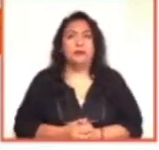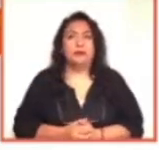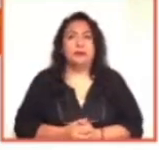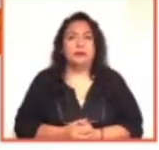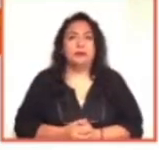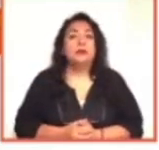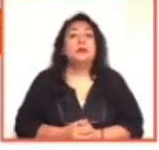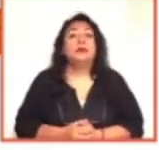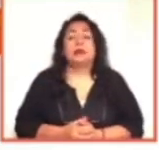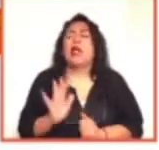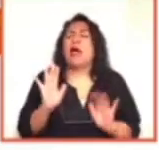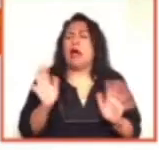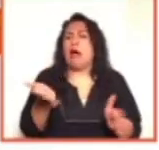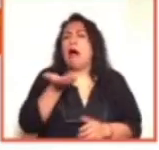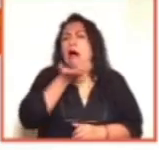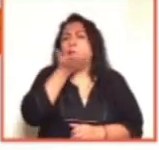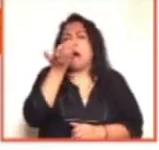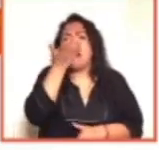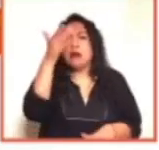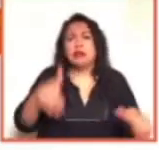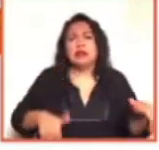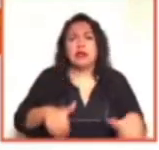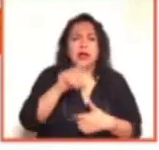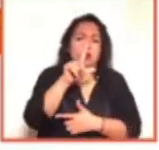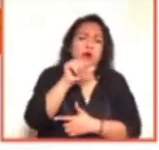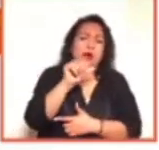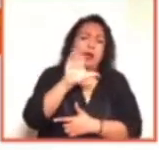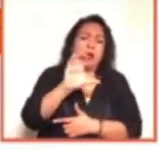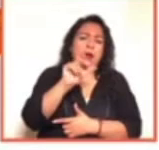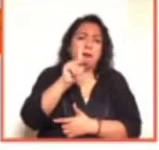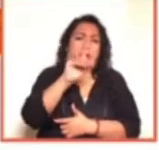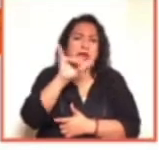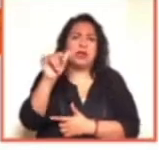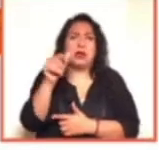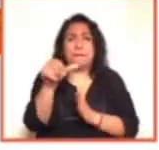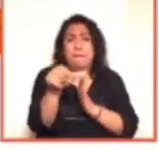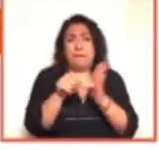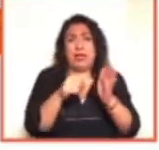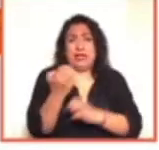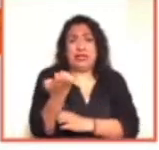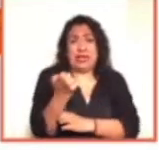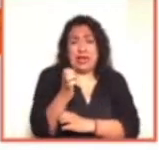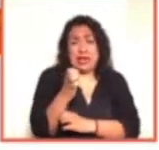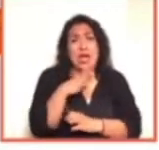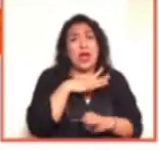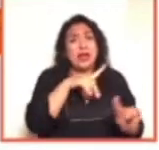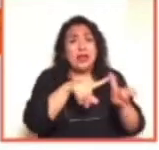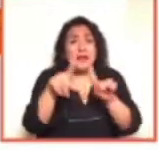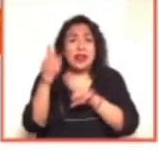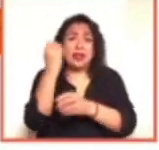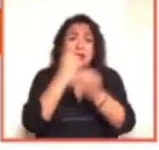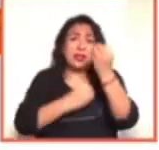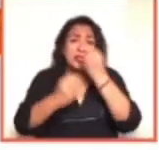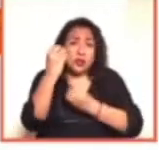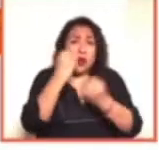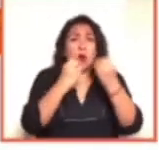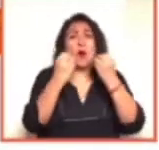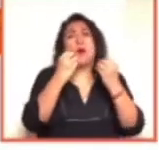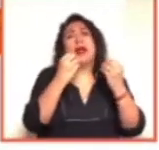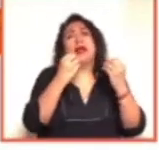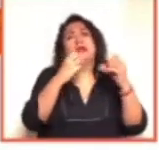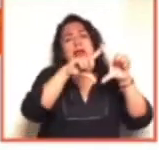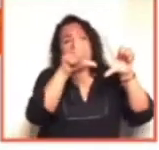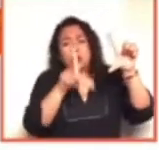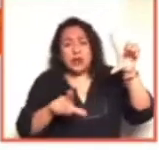Ya es una tradición en el Teatro La Capilla que todo el mes de enero tenemos distintas obras de varias partes de la